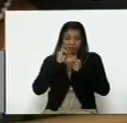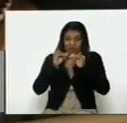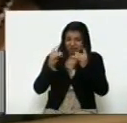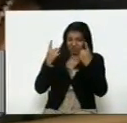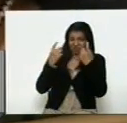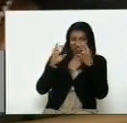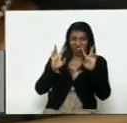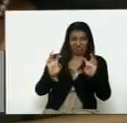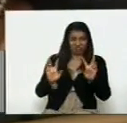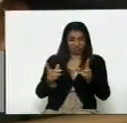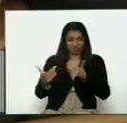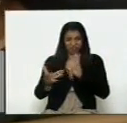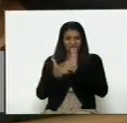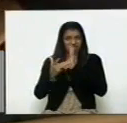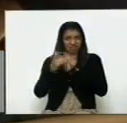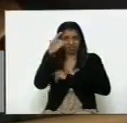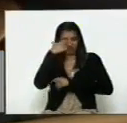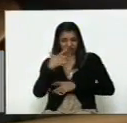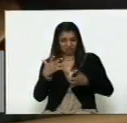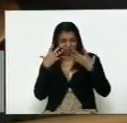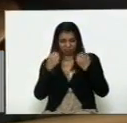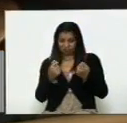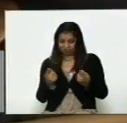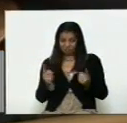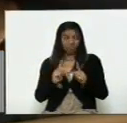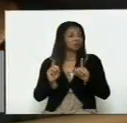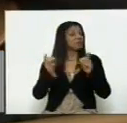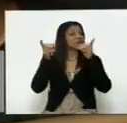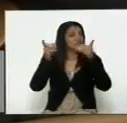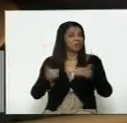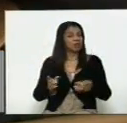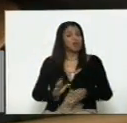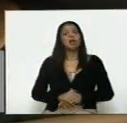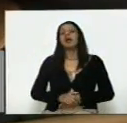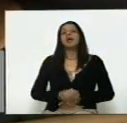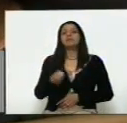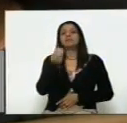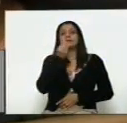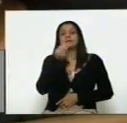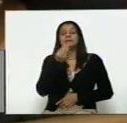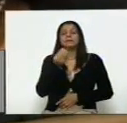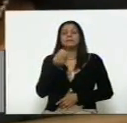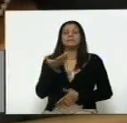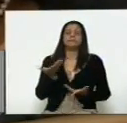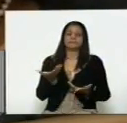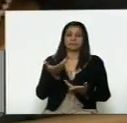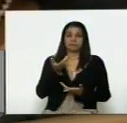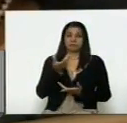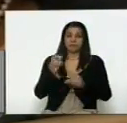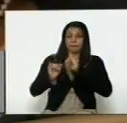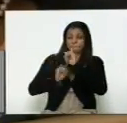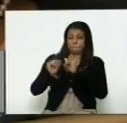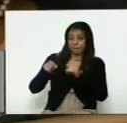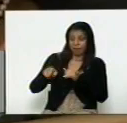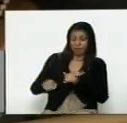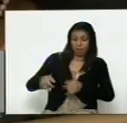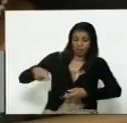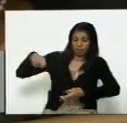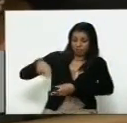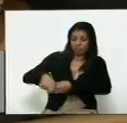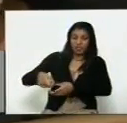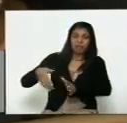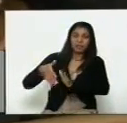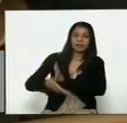información y aprobación. Número 10. La alimentación que recibirá el recién nacido o